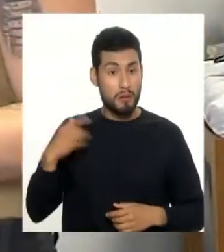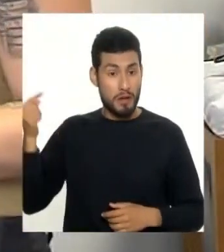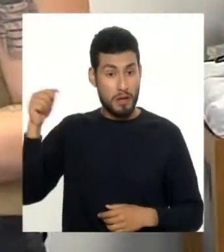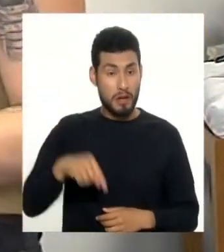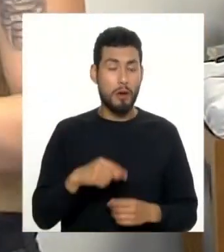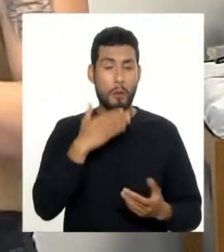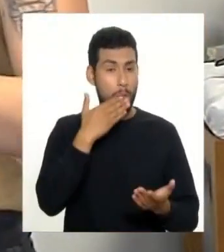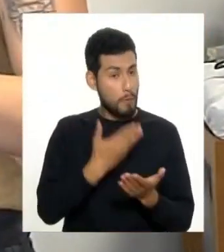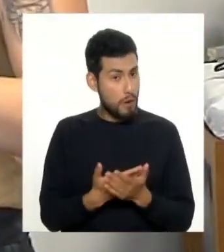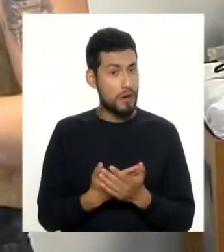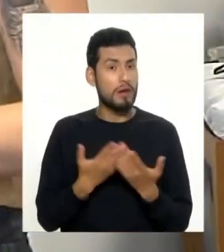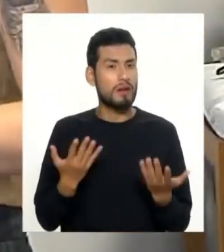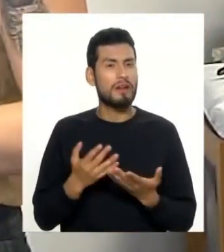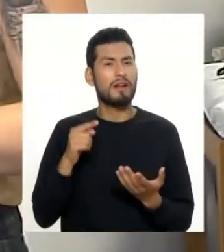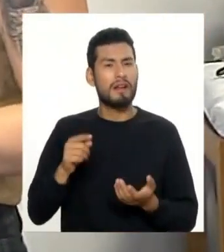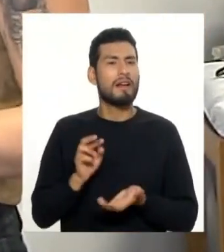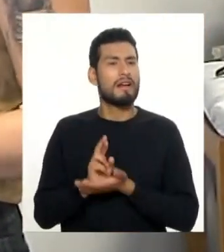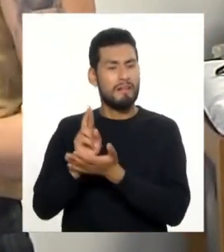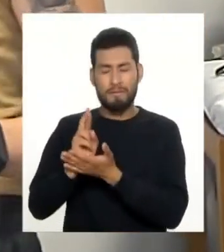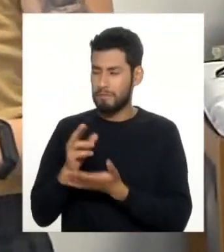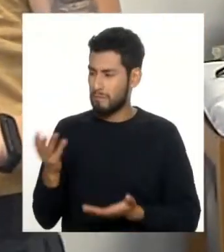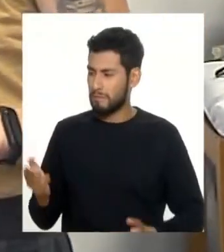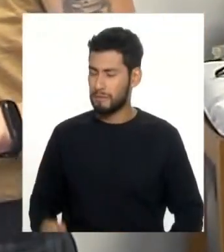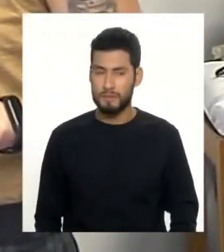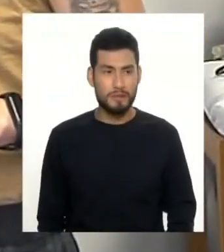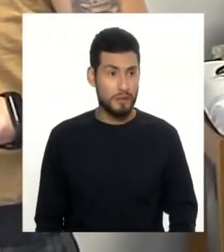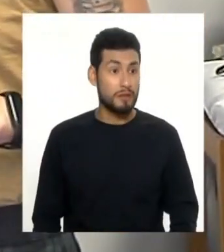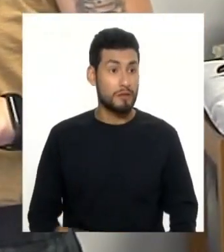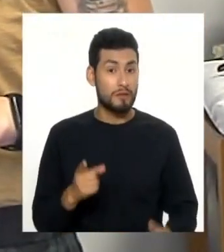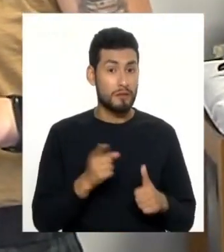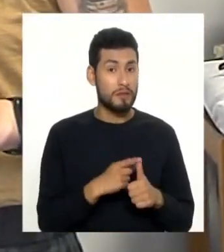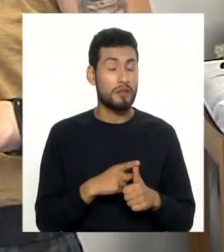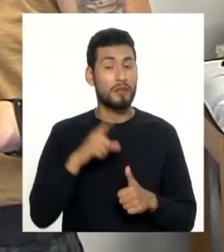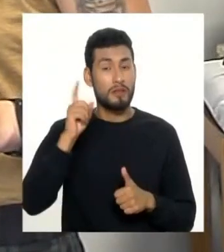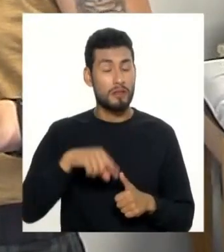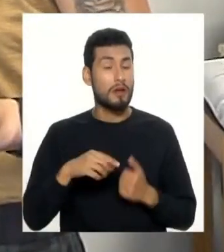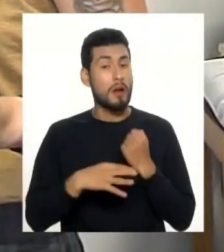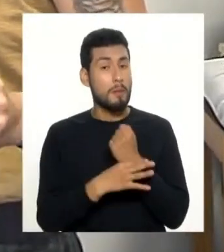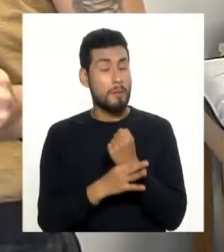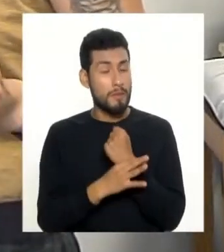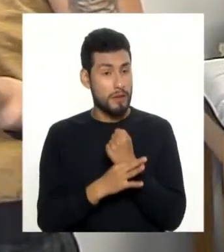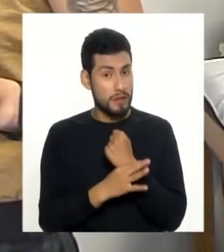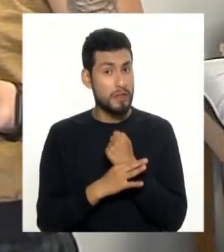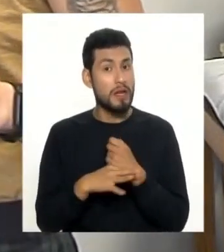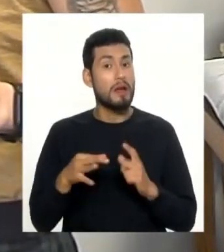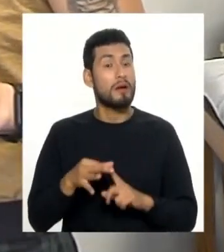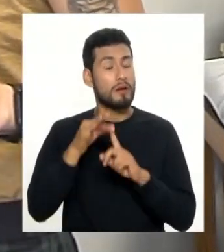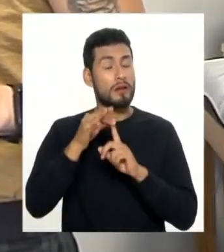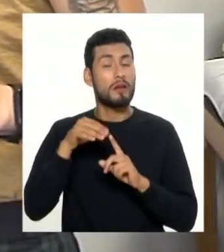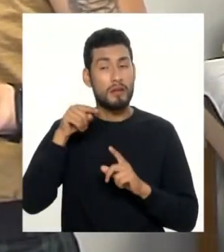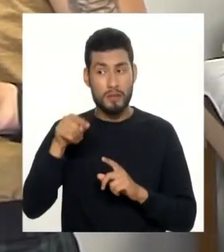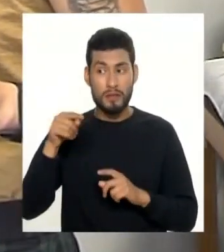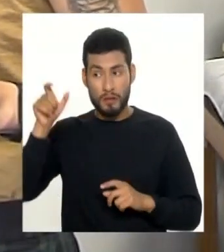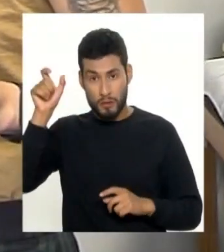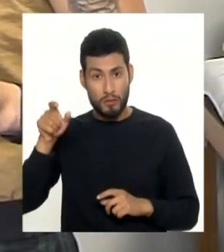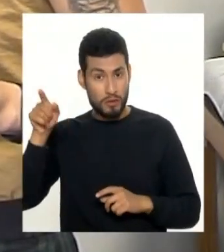manera adecuada también ya a la parte de rehabilitación. Muy bien, primero acudir con su médico, especialista de